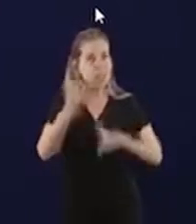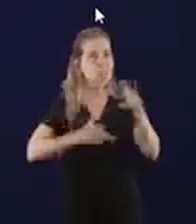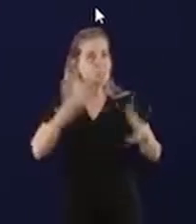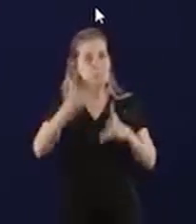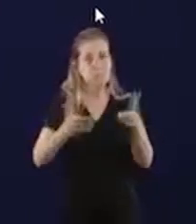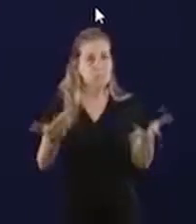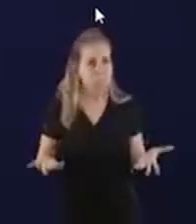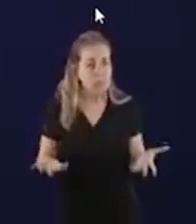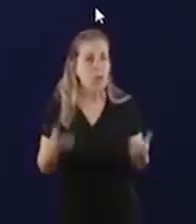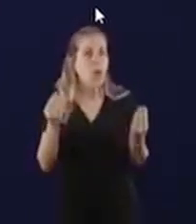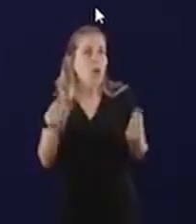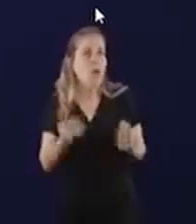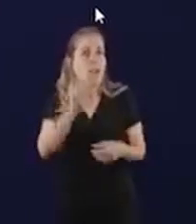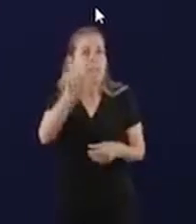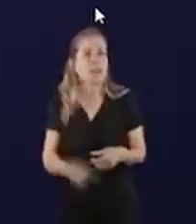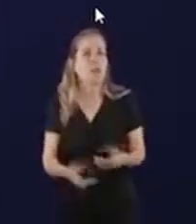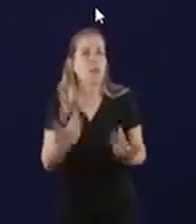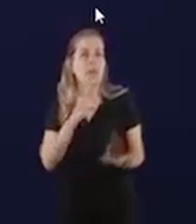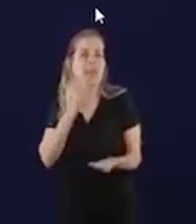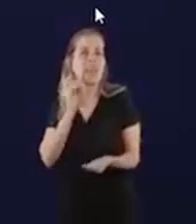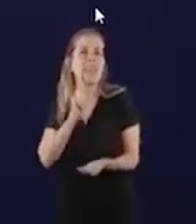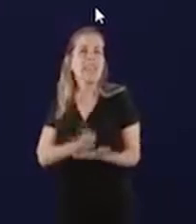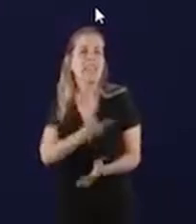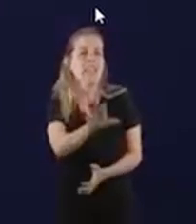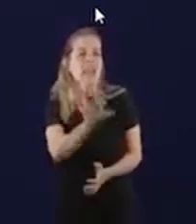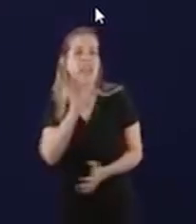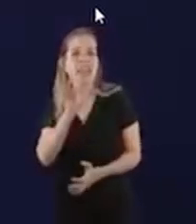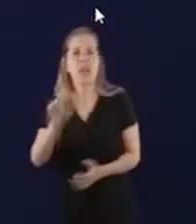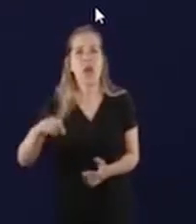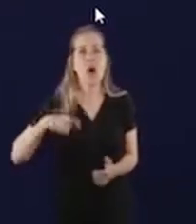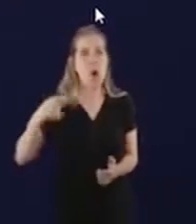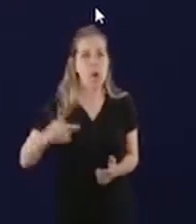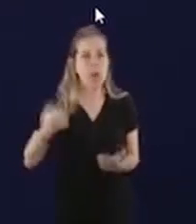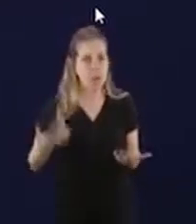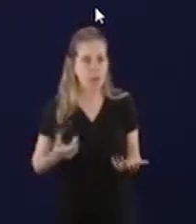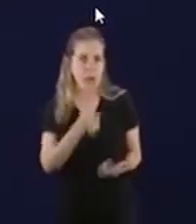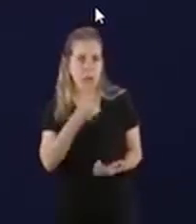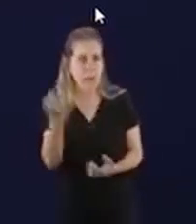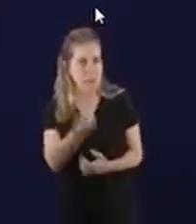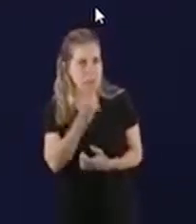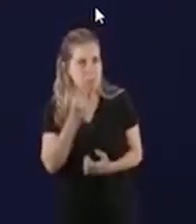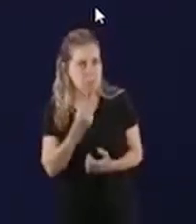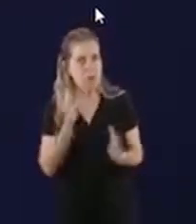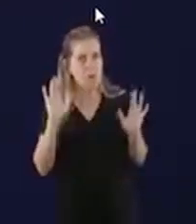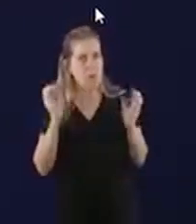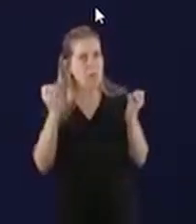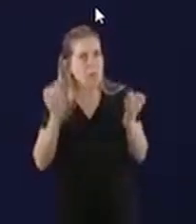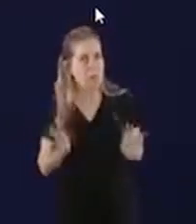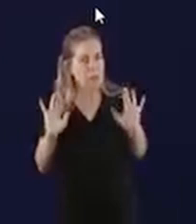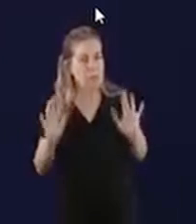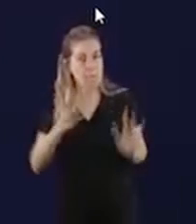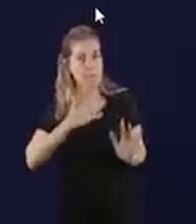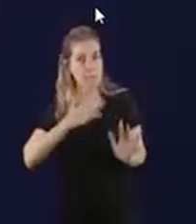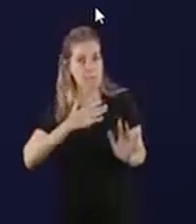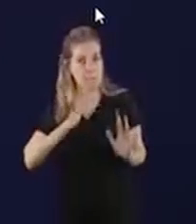de elegir la obra social por ponerte uno de los ejemplos me parece sensacional en lo personal